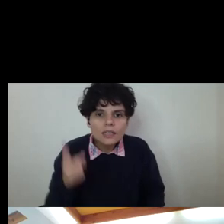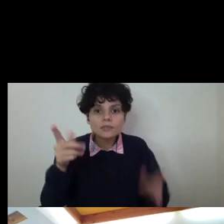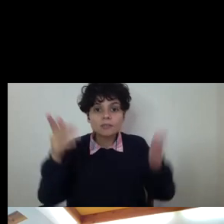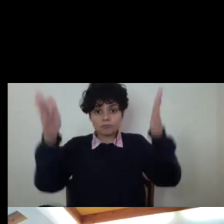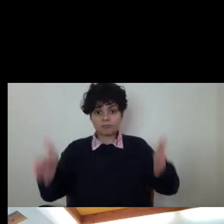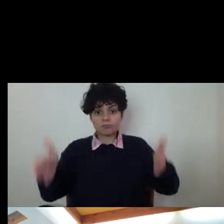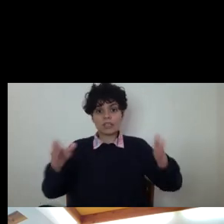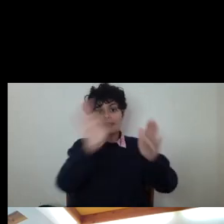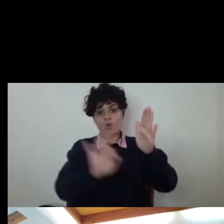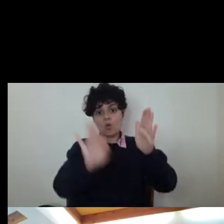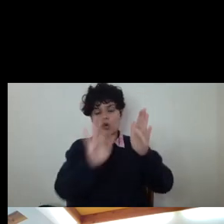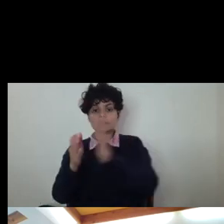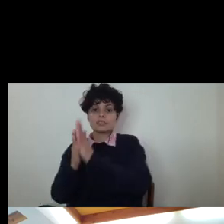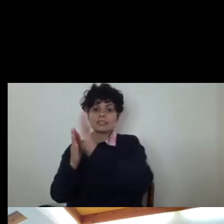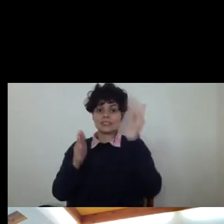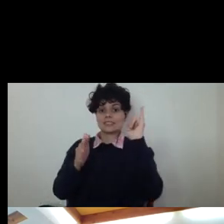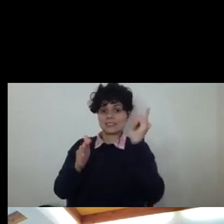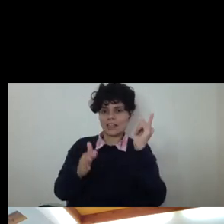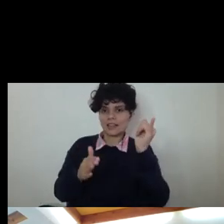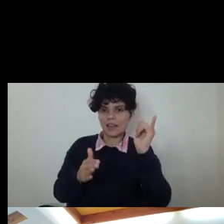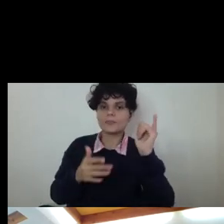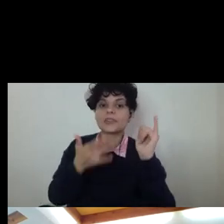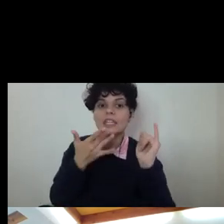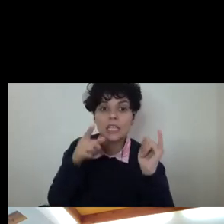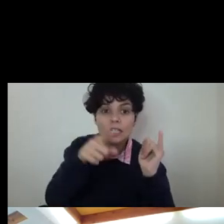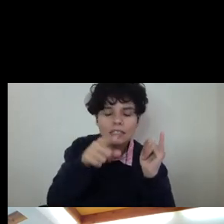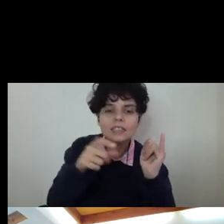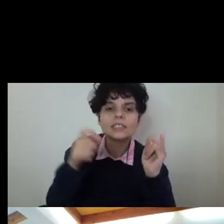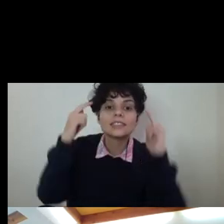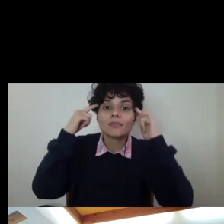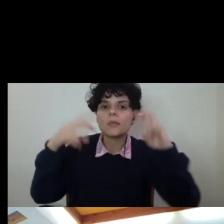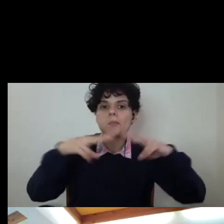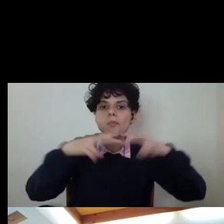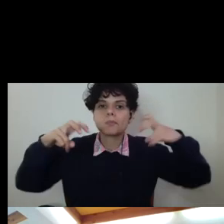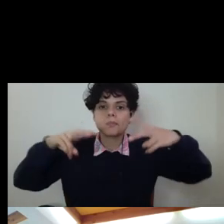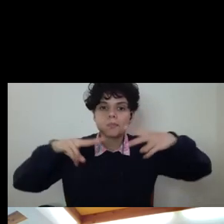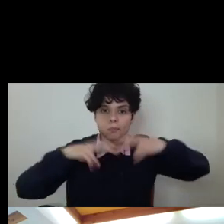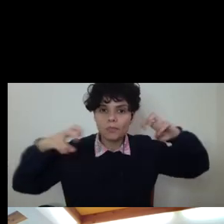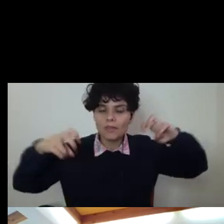que cuando hay transmisión sináptica y liberación de neurotransmisor,